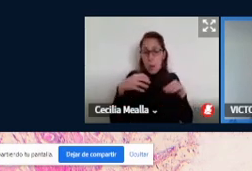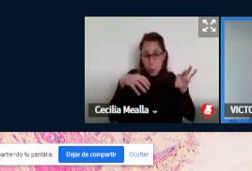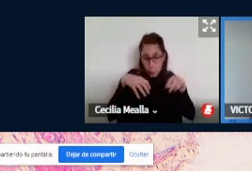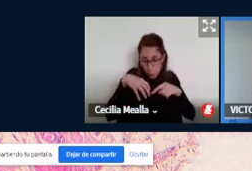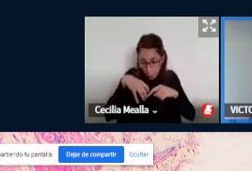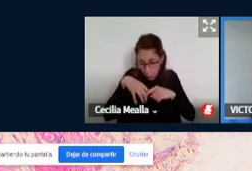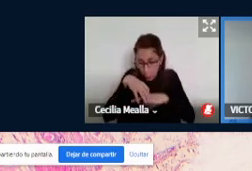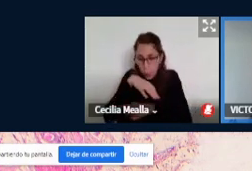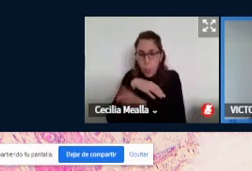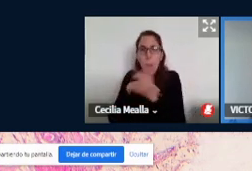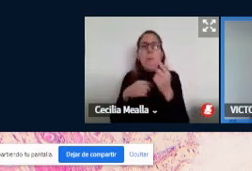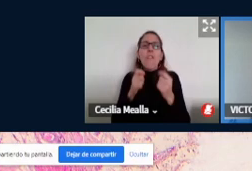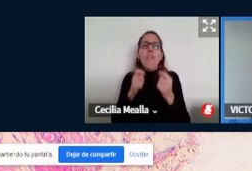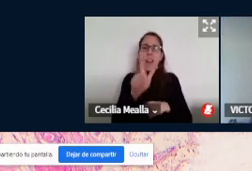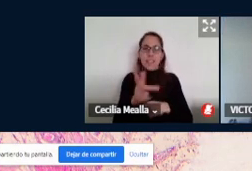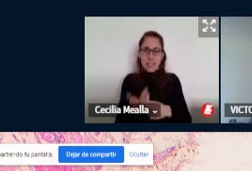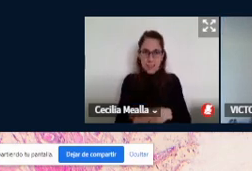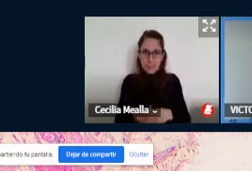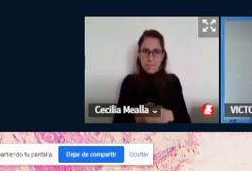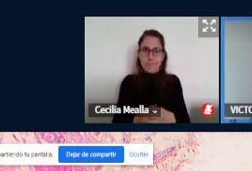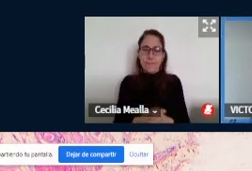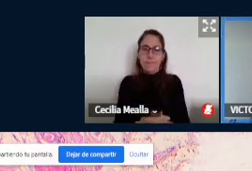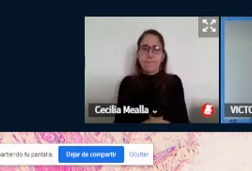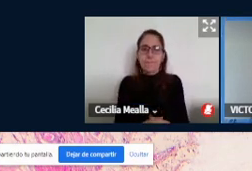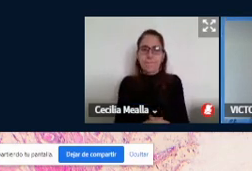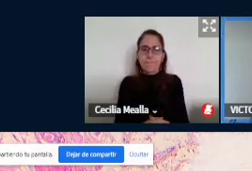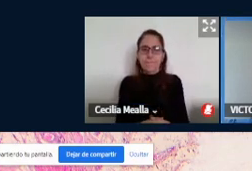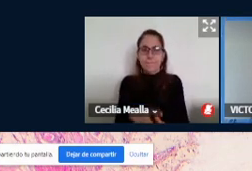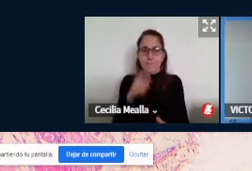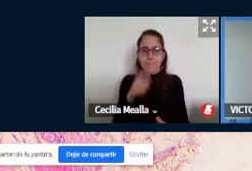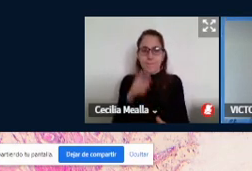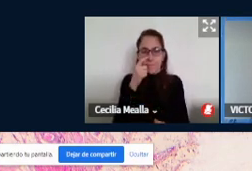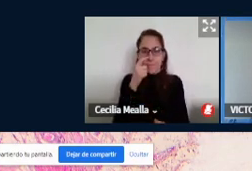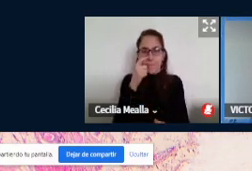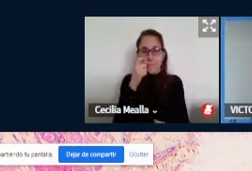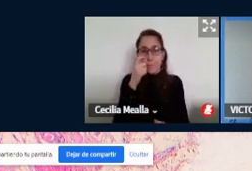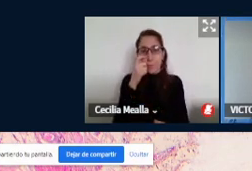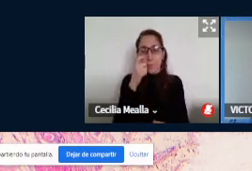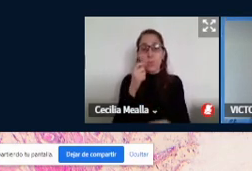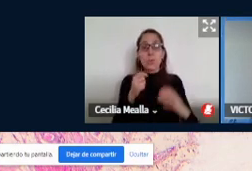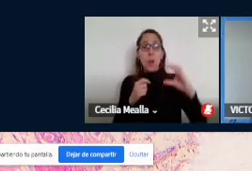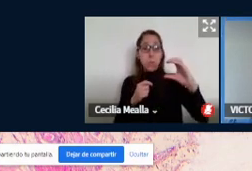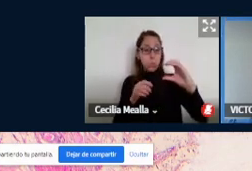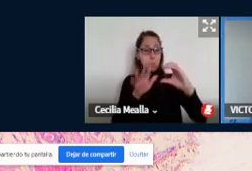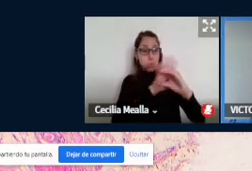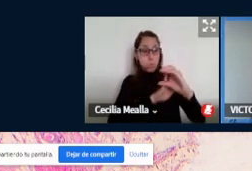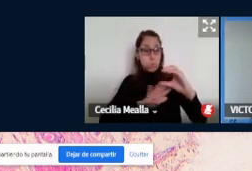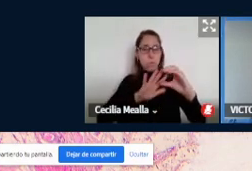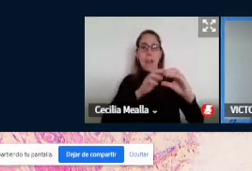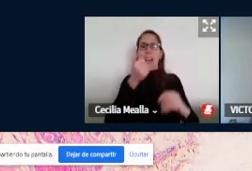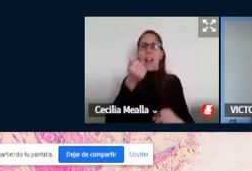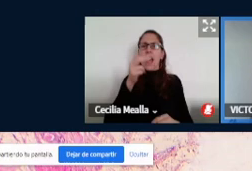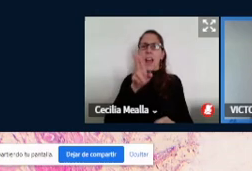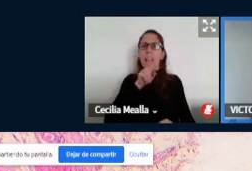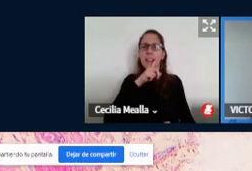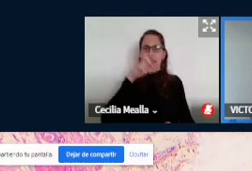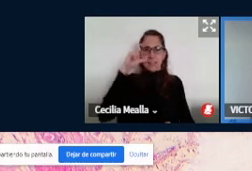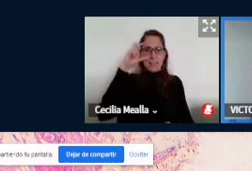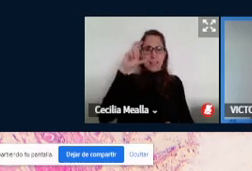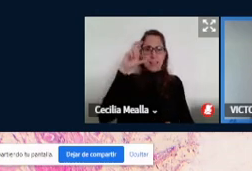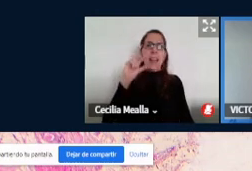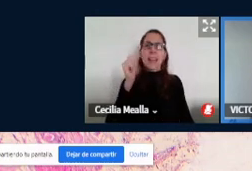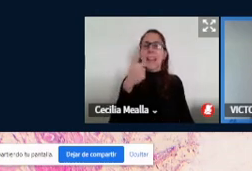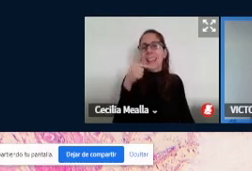sea fácil de atravesar. Ahora, ¿por qué las arterias, en